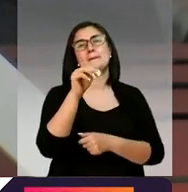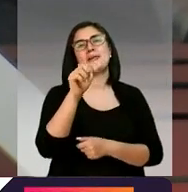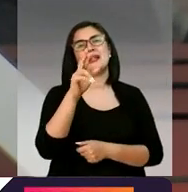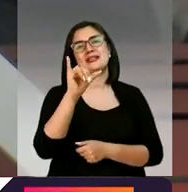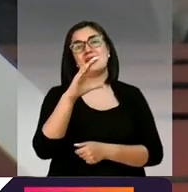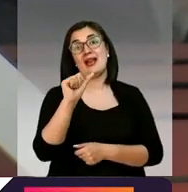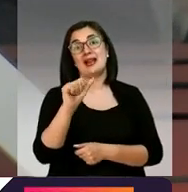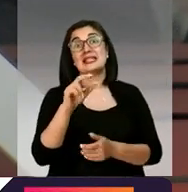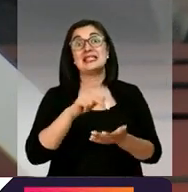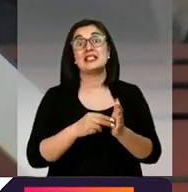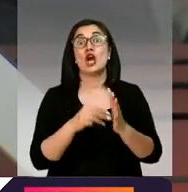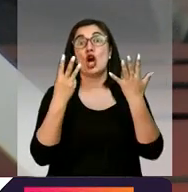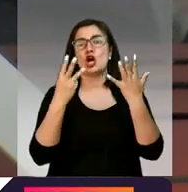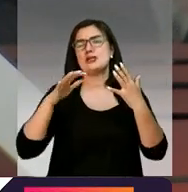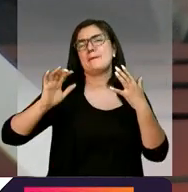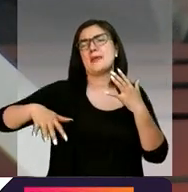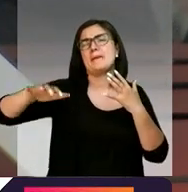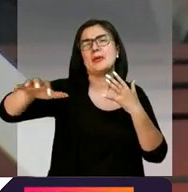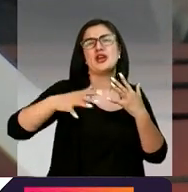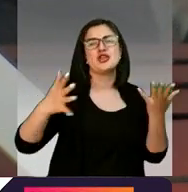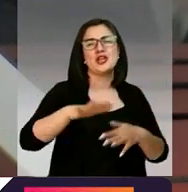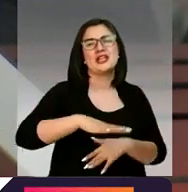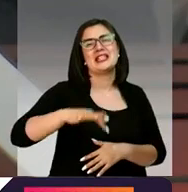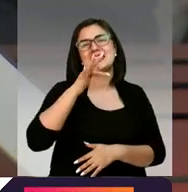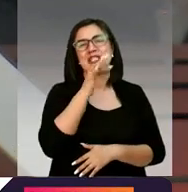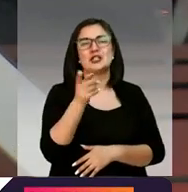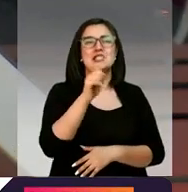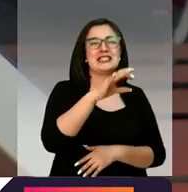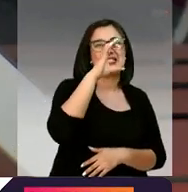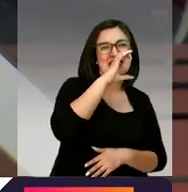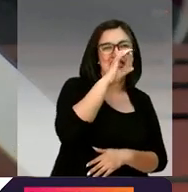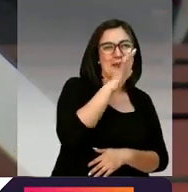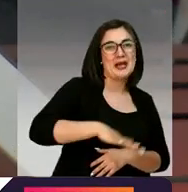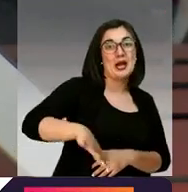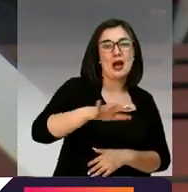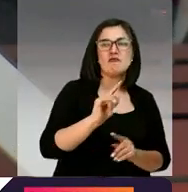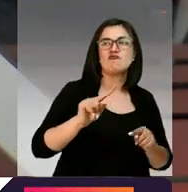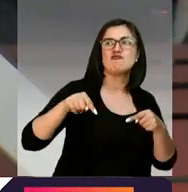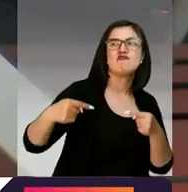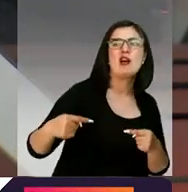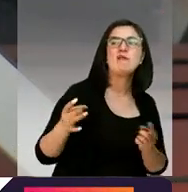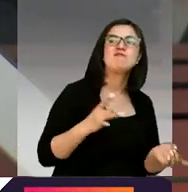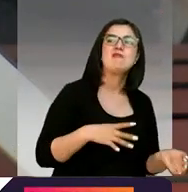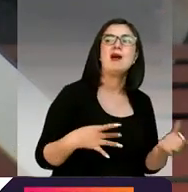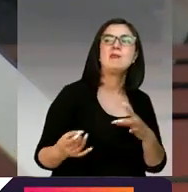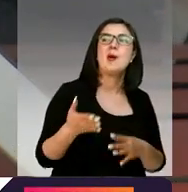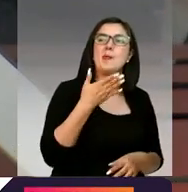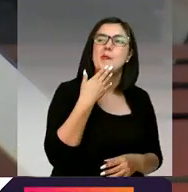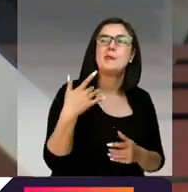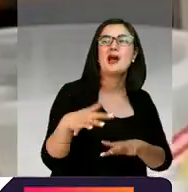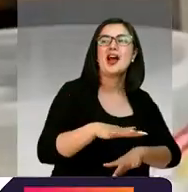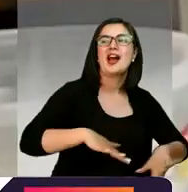8 establecimientos de Teusaquillo y Chapinero compiten para preparar la mejor pizza de la zona.